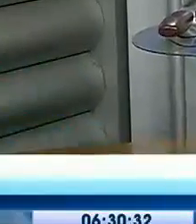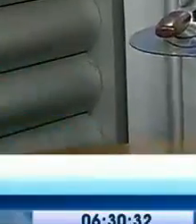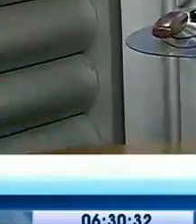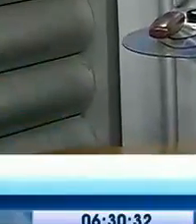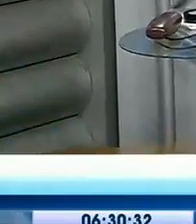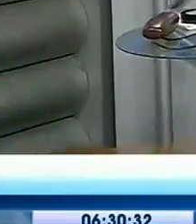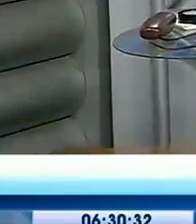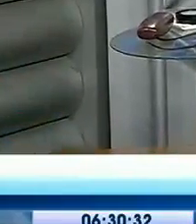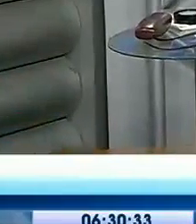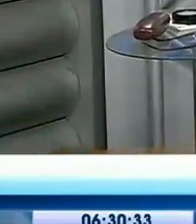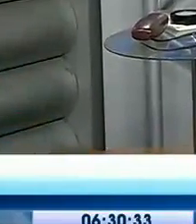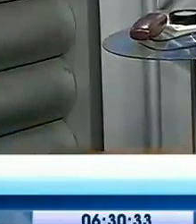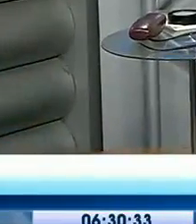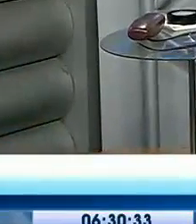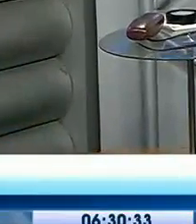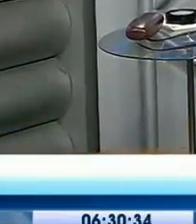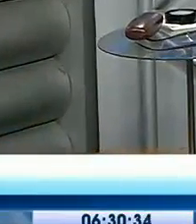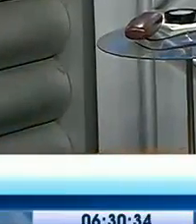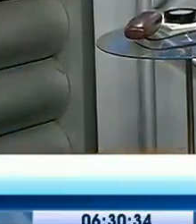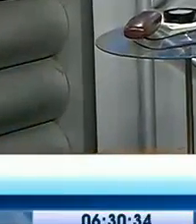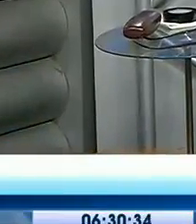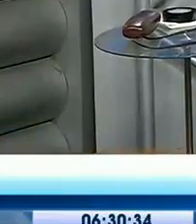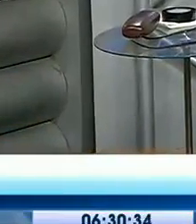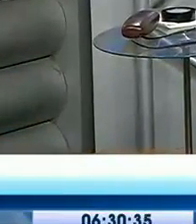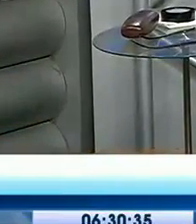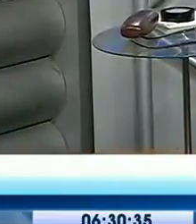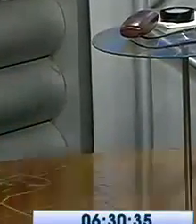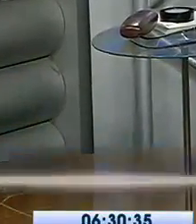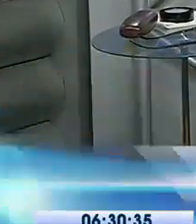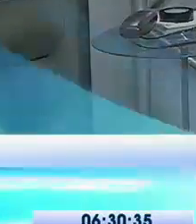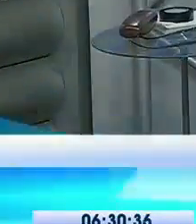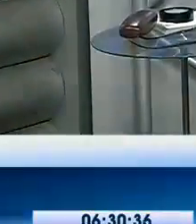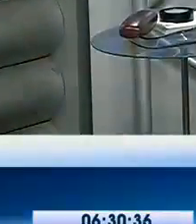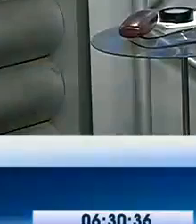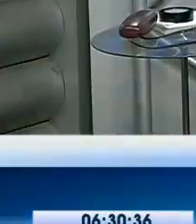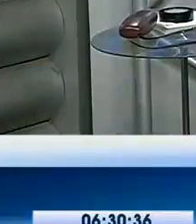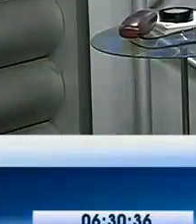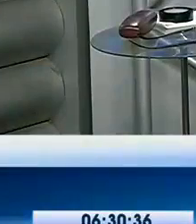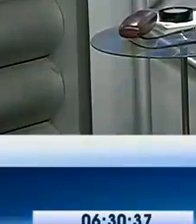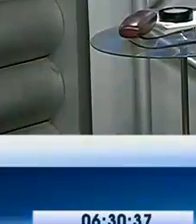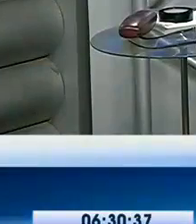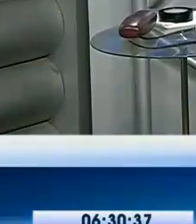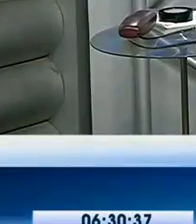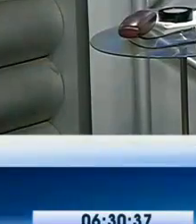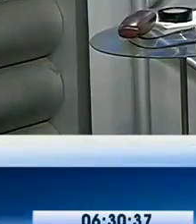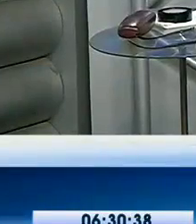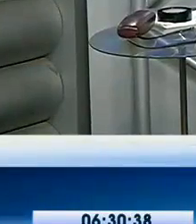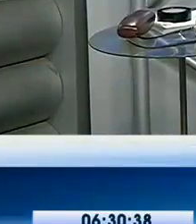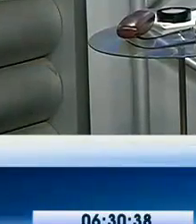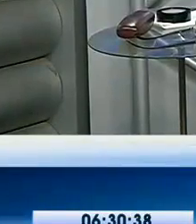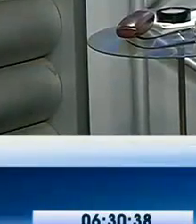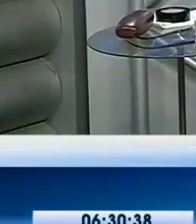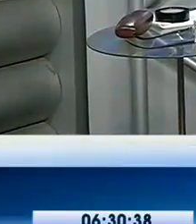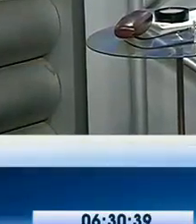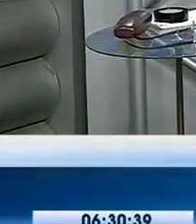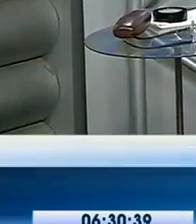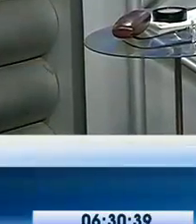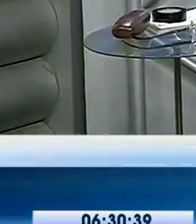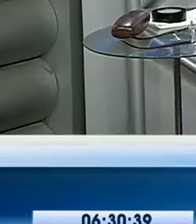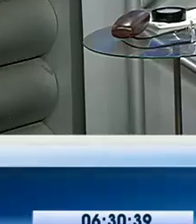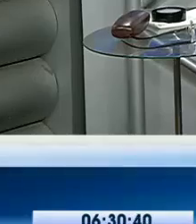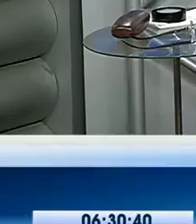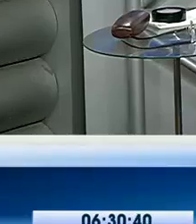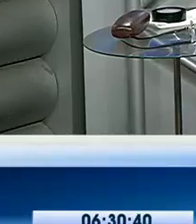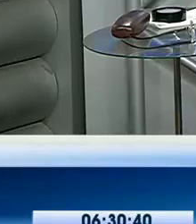informativo La Noticia, correspondiente a hoy miércoles 20 de diciembre del 2017. Señor productor, el conteo de la Navidad